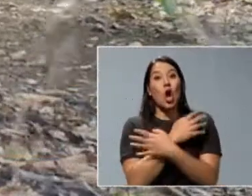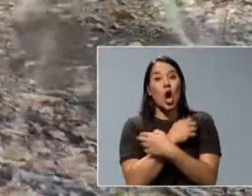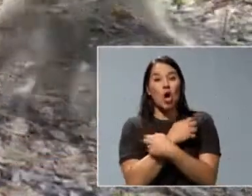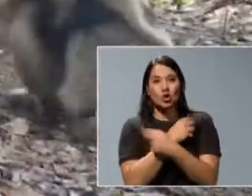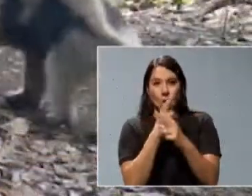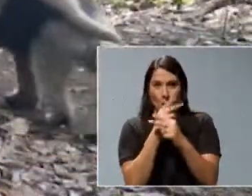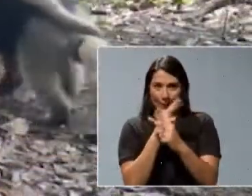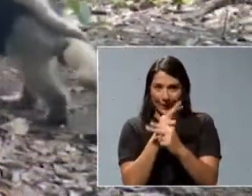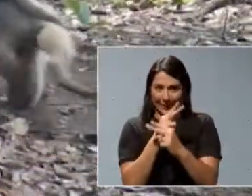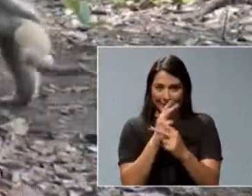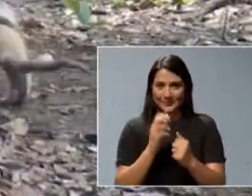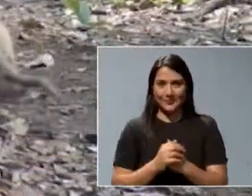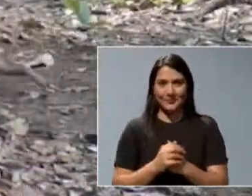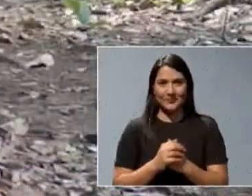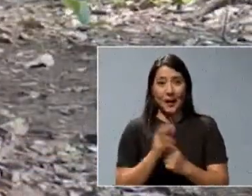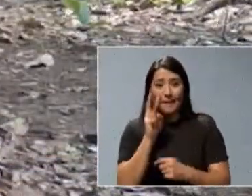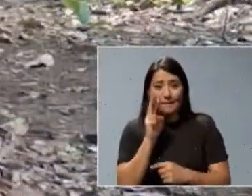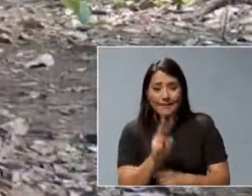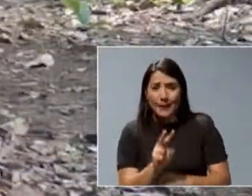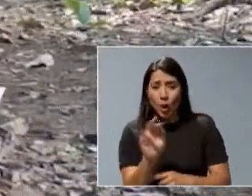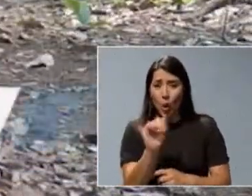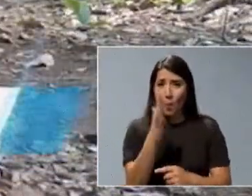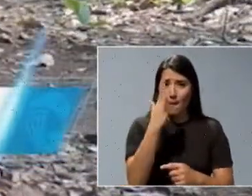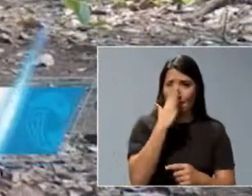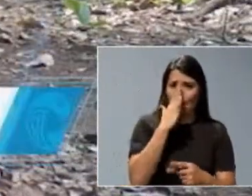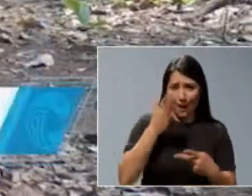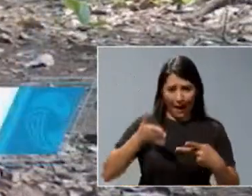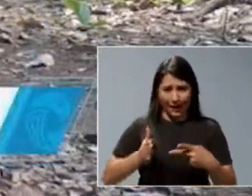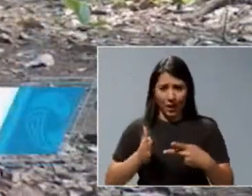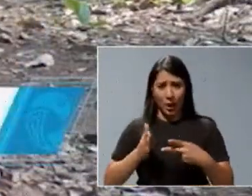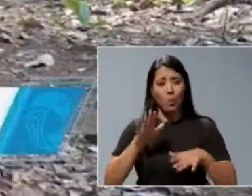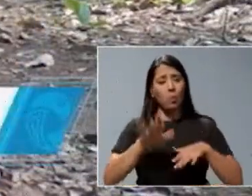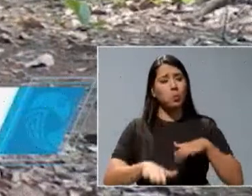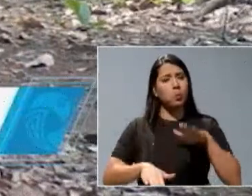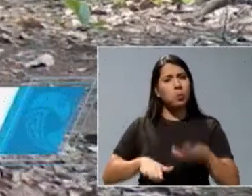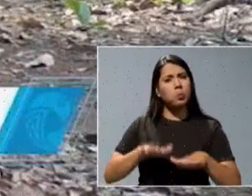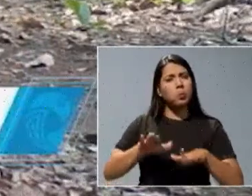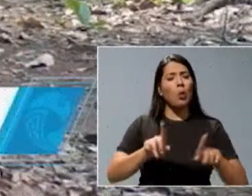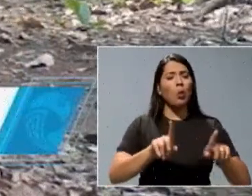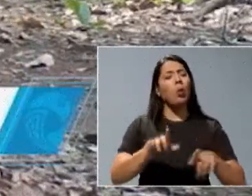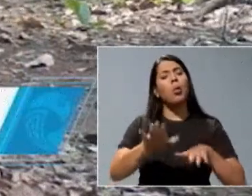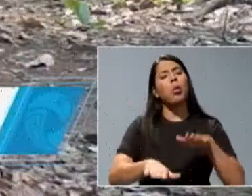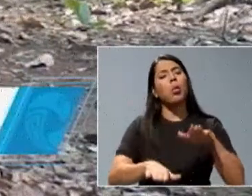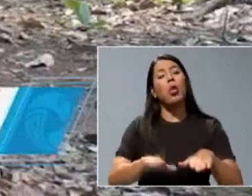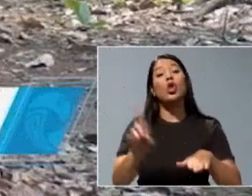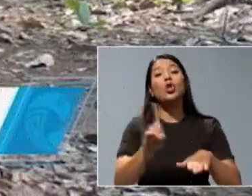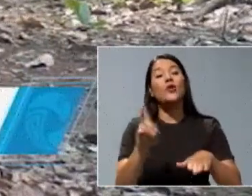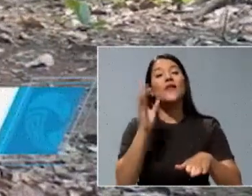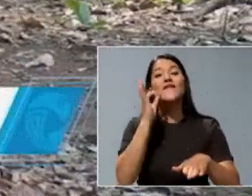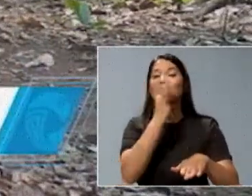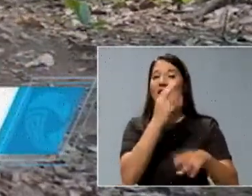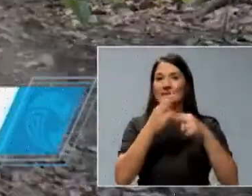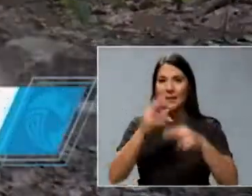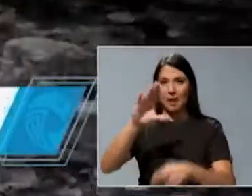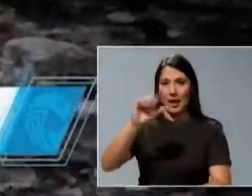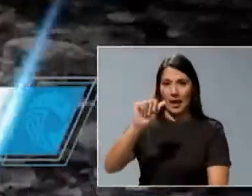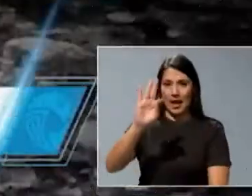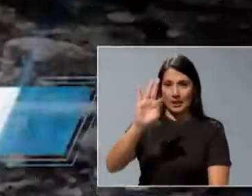hormiguero. Vemos cómo madre e hijo se pasean por la finca Las Catalinas en Guanacaste.